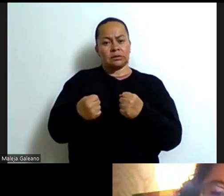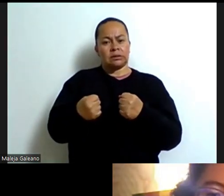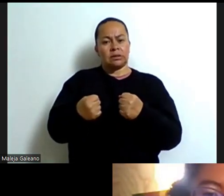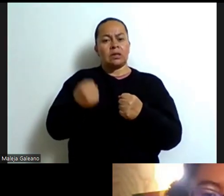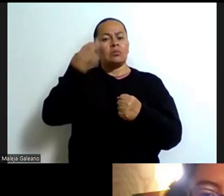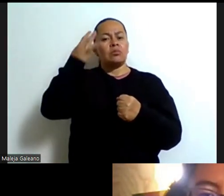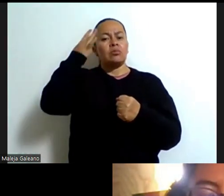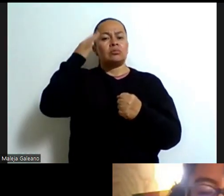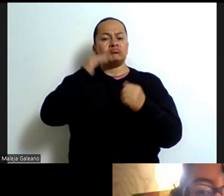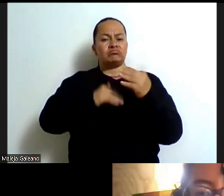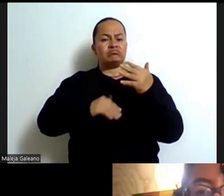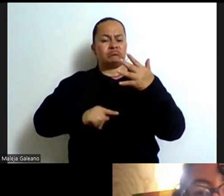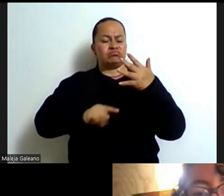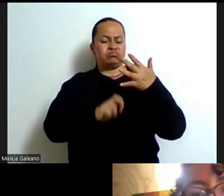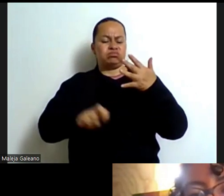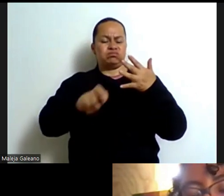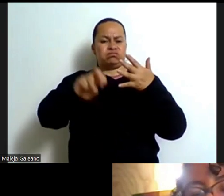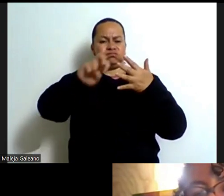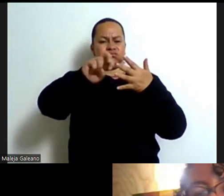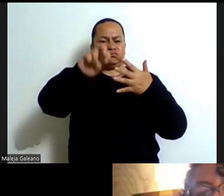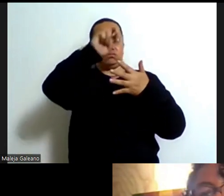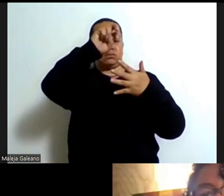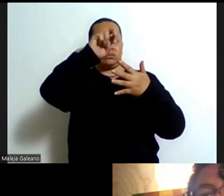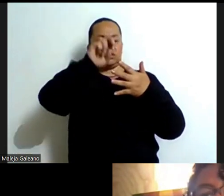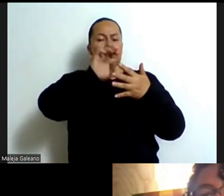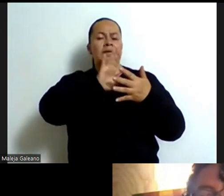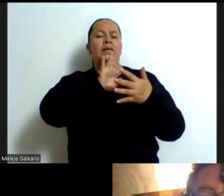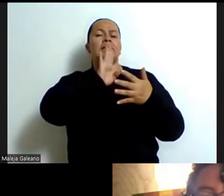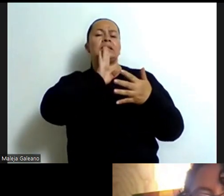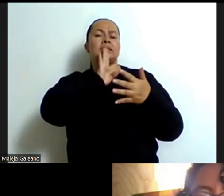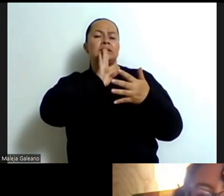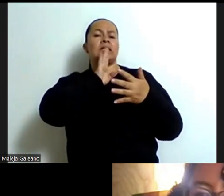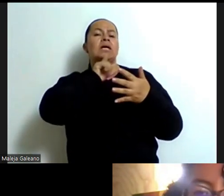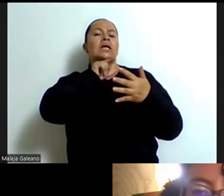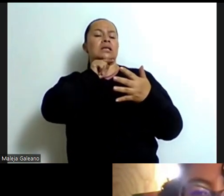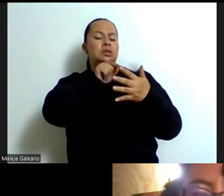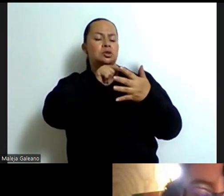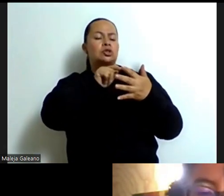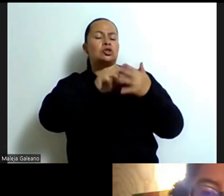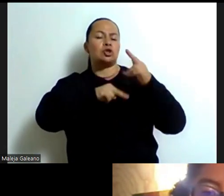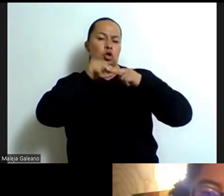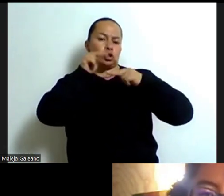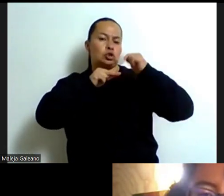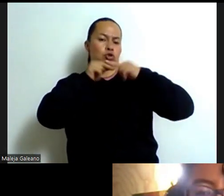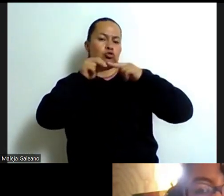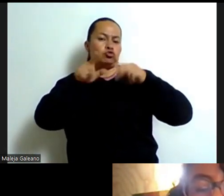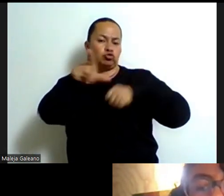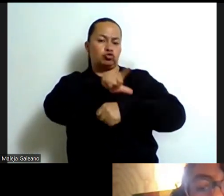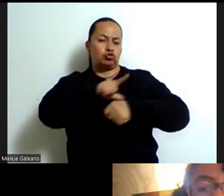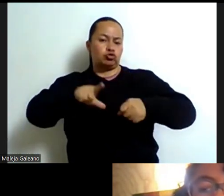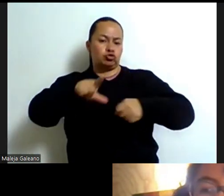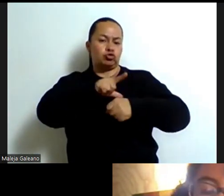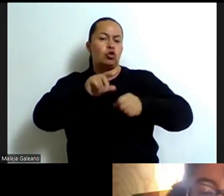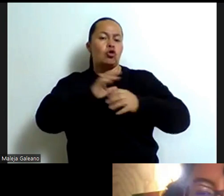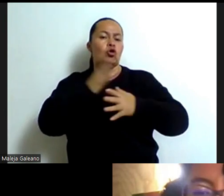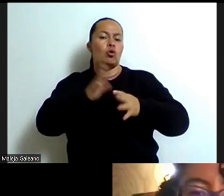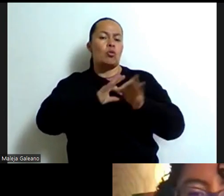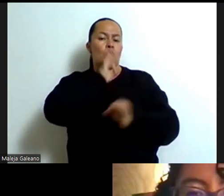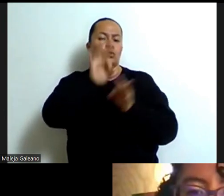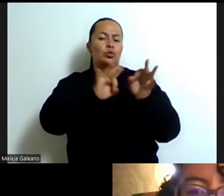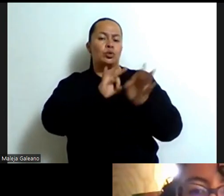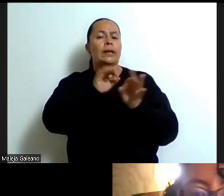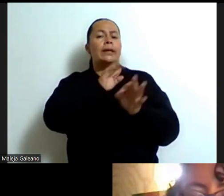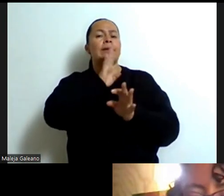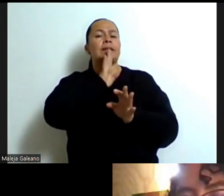jerarquías sí Y es que entonces construimos este lugar de cuidador Como aquella